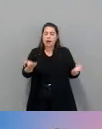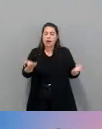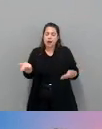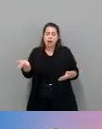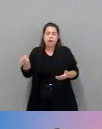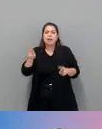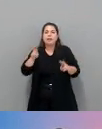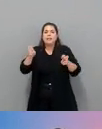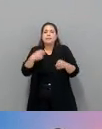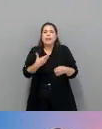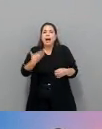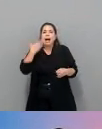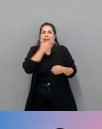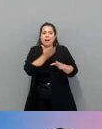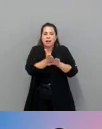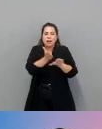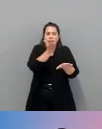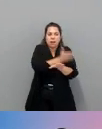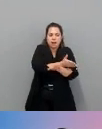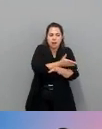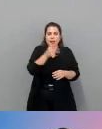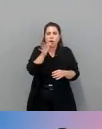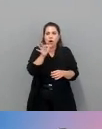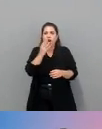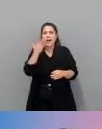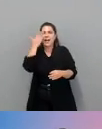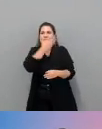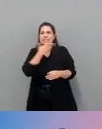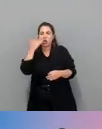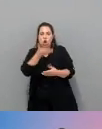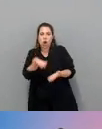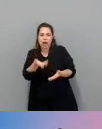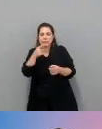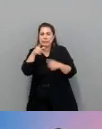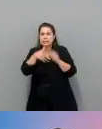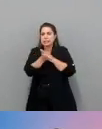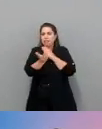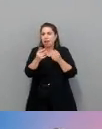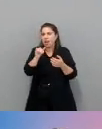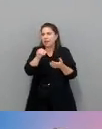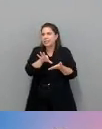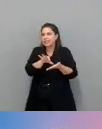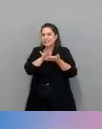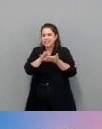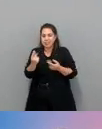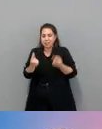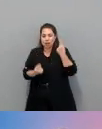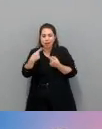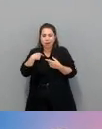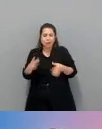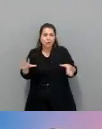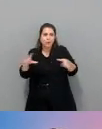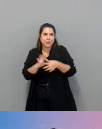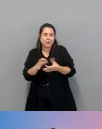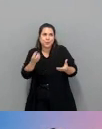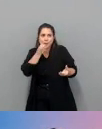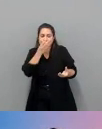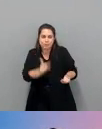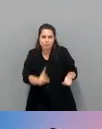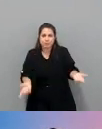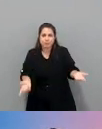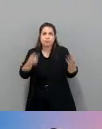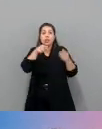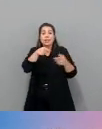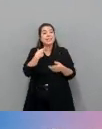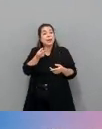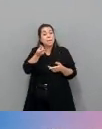y escolares hay servicios que, bueno, como que a lo mejor no encajan del todo, y esta prestación es para